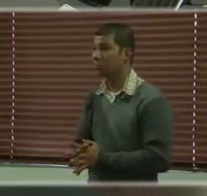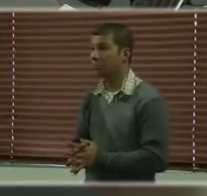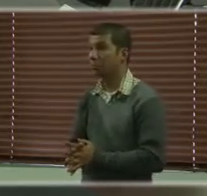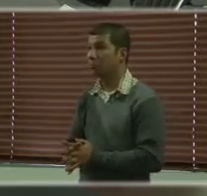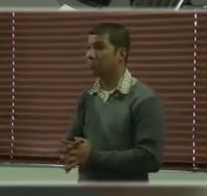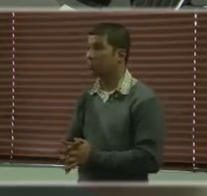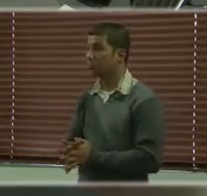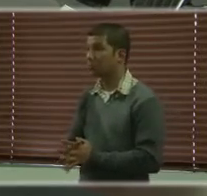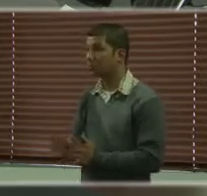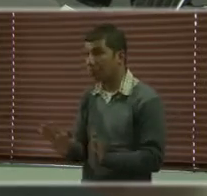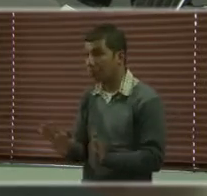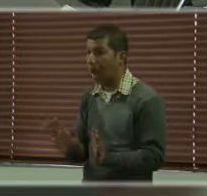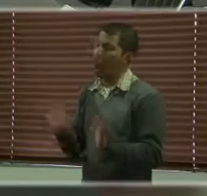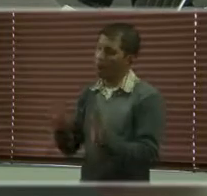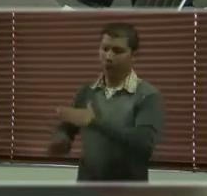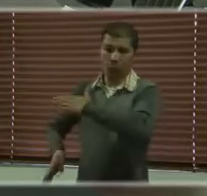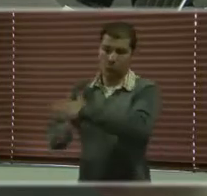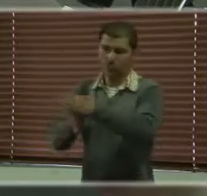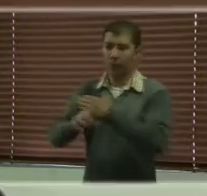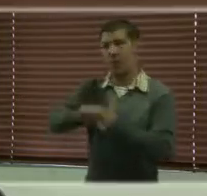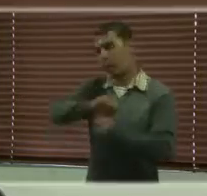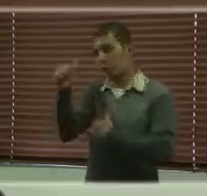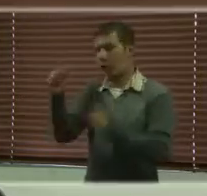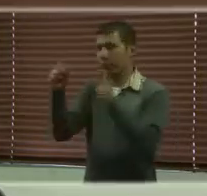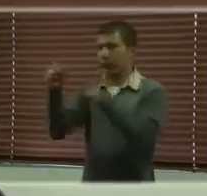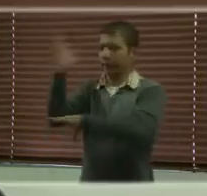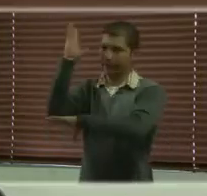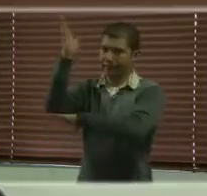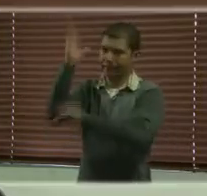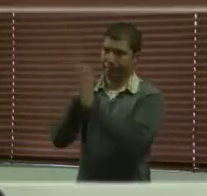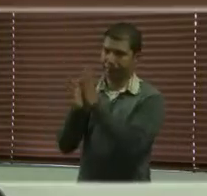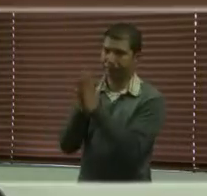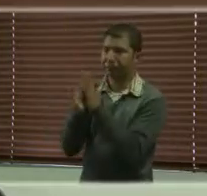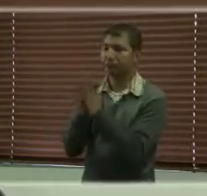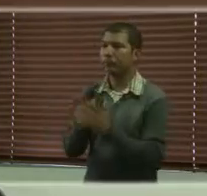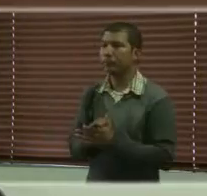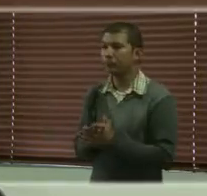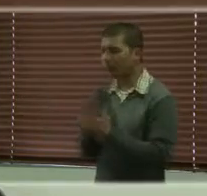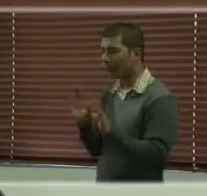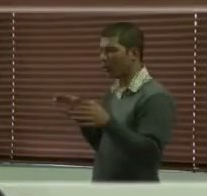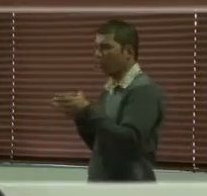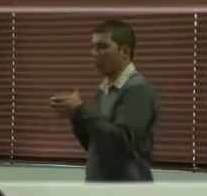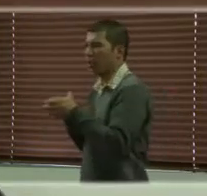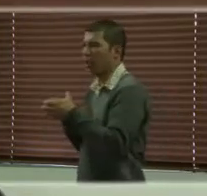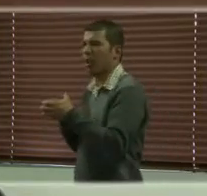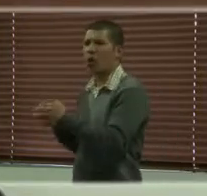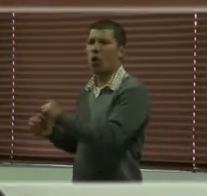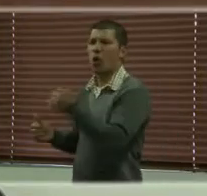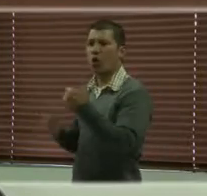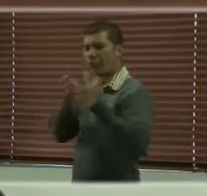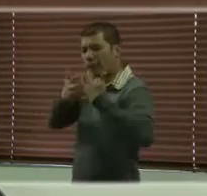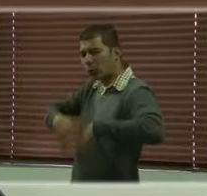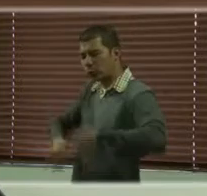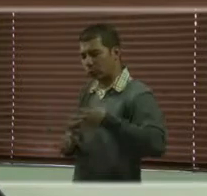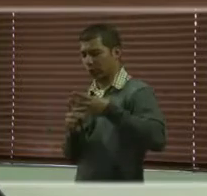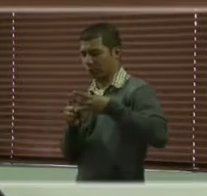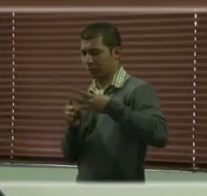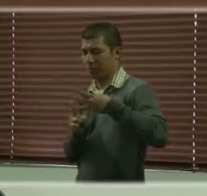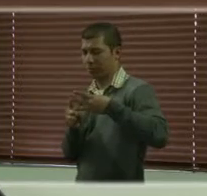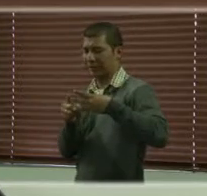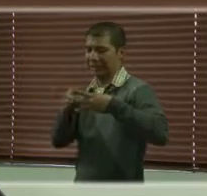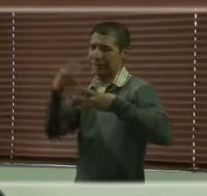entonces seguimos con las otras funciones que tiene definidas el comité y esas otras dos funciones